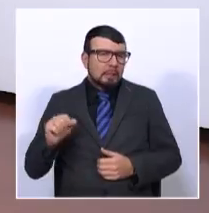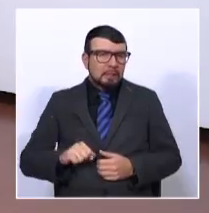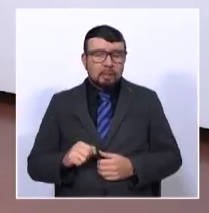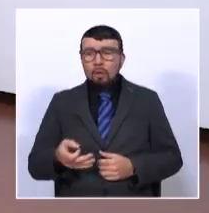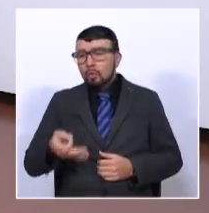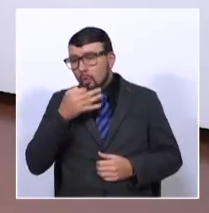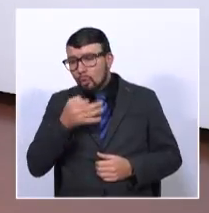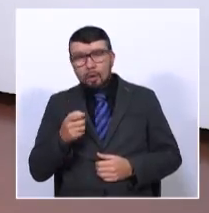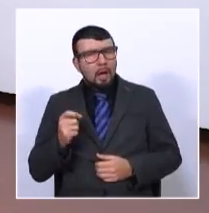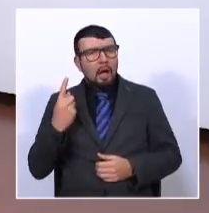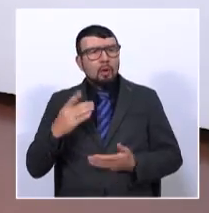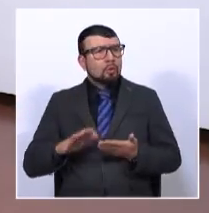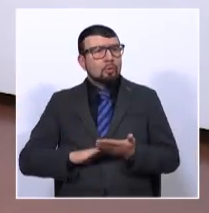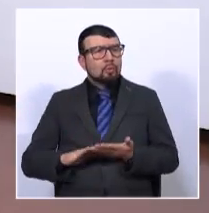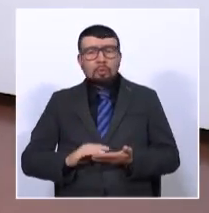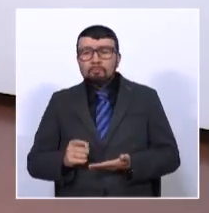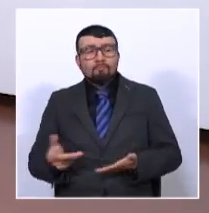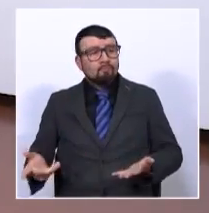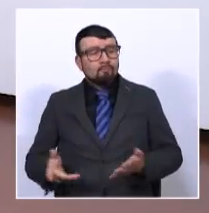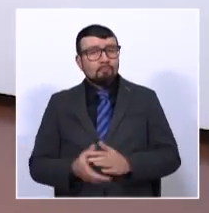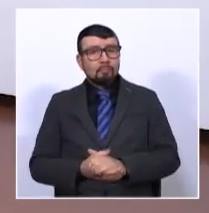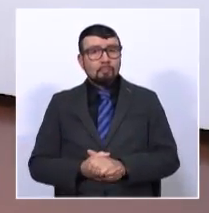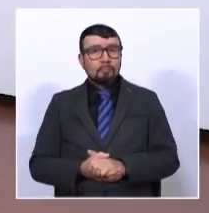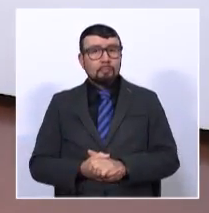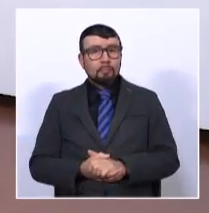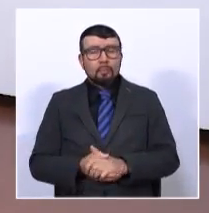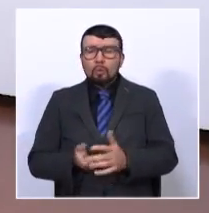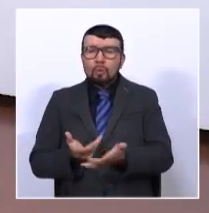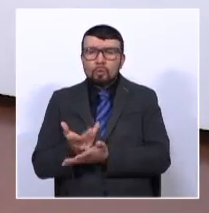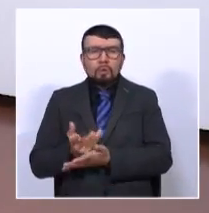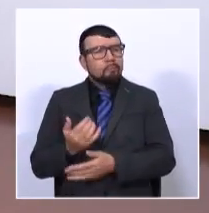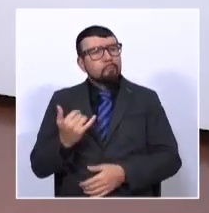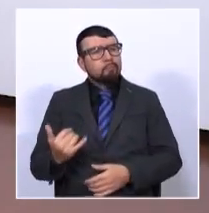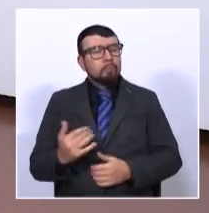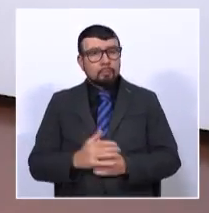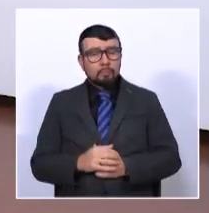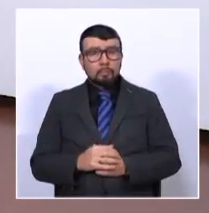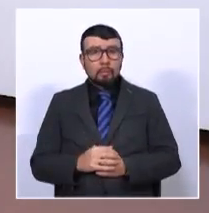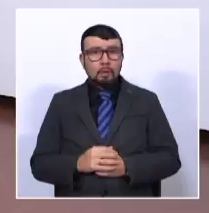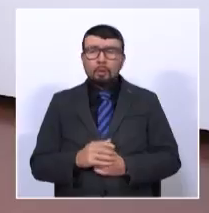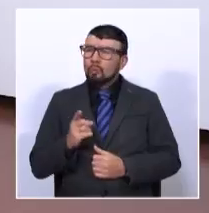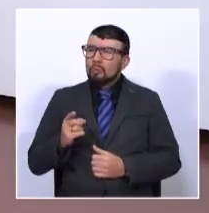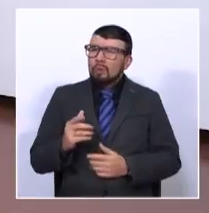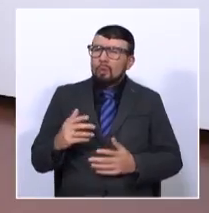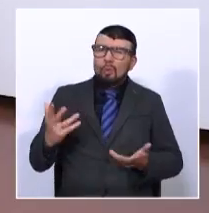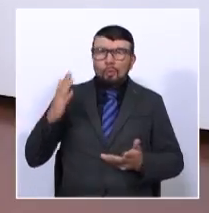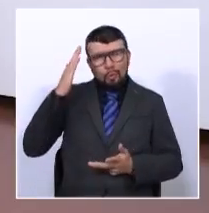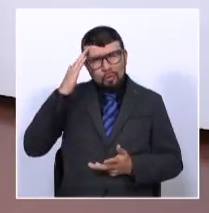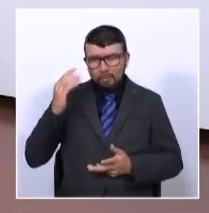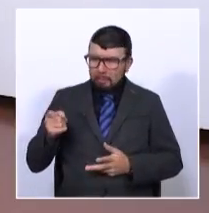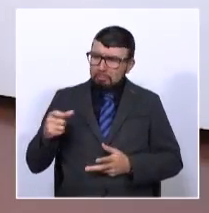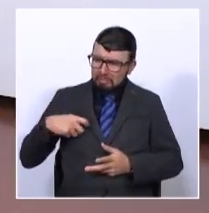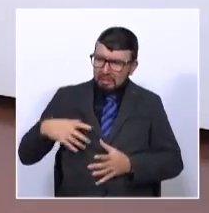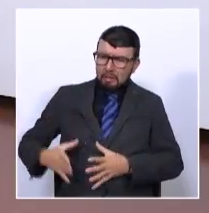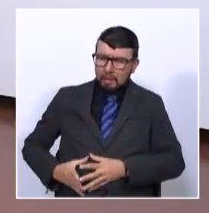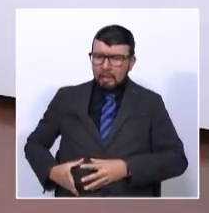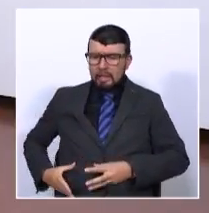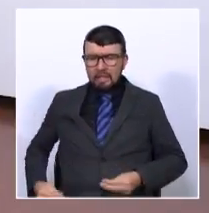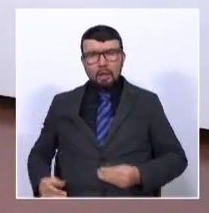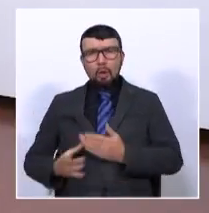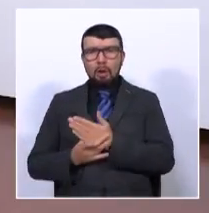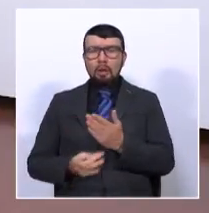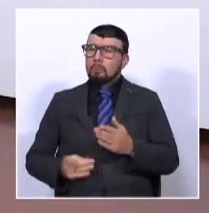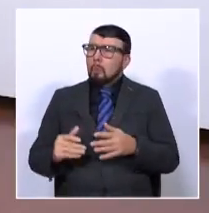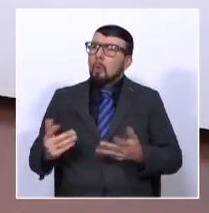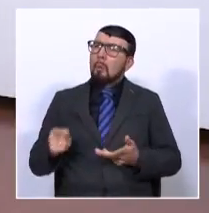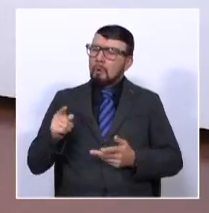tomar, o no sé, algún consejo para eso? ¿Y cómo se dieron cuenta que usted tenía hígado graso? ¿Qué